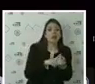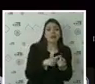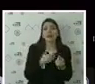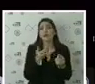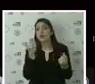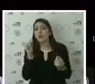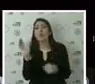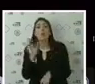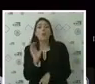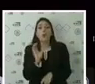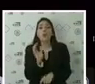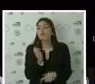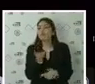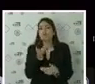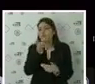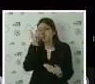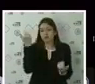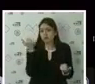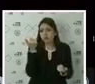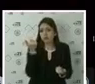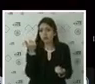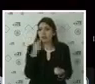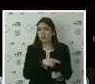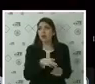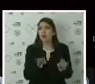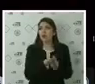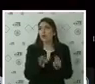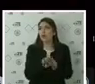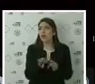se previene, y es un titánico esfuerzo